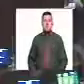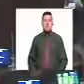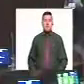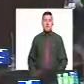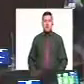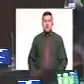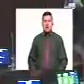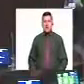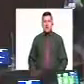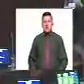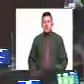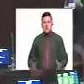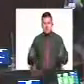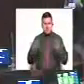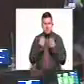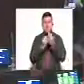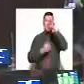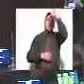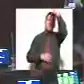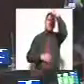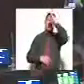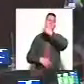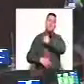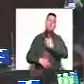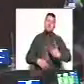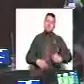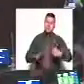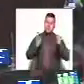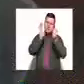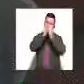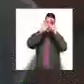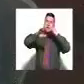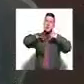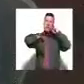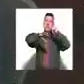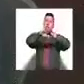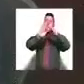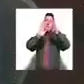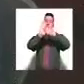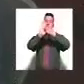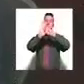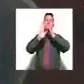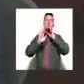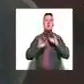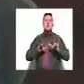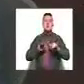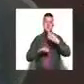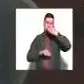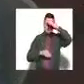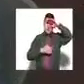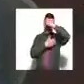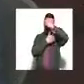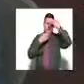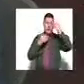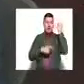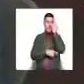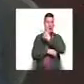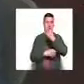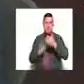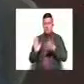Presidenta, simplemente quiero dejar claro un comunicado que ha hecho público el secretariado de las FARC el día de